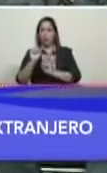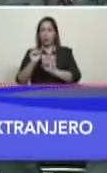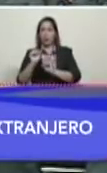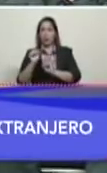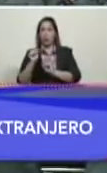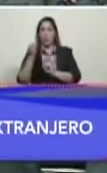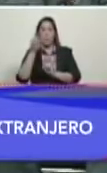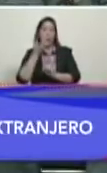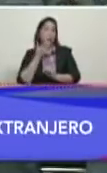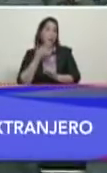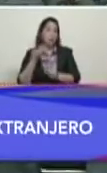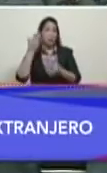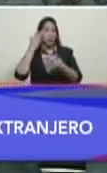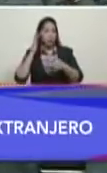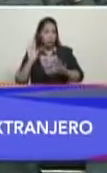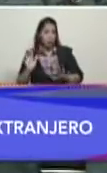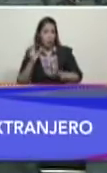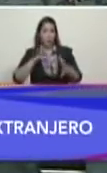necesidad nacional.